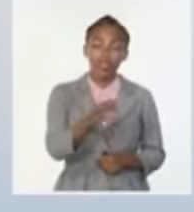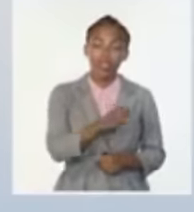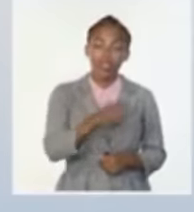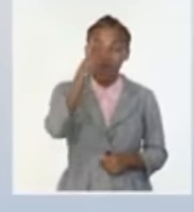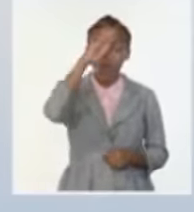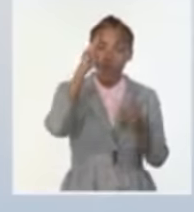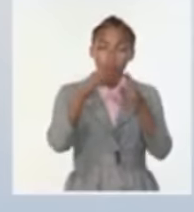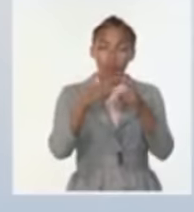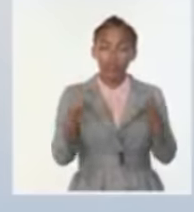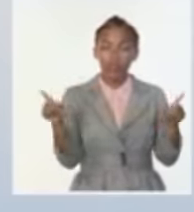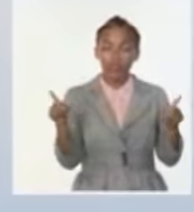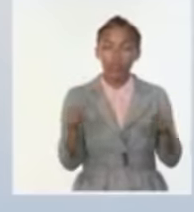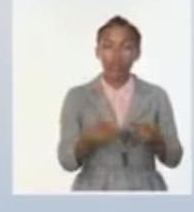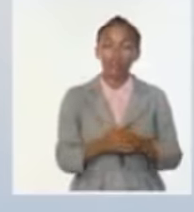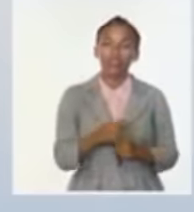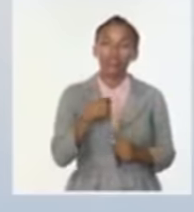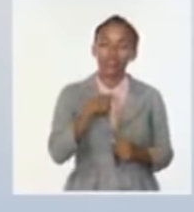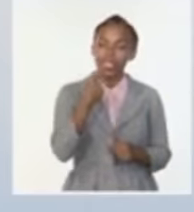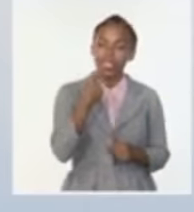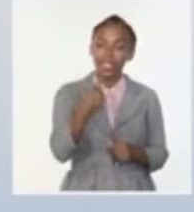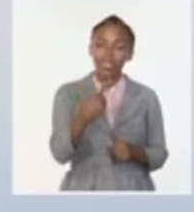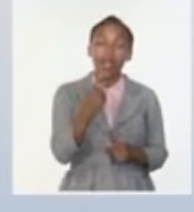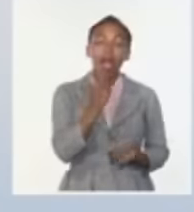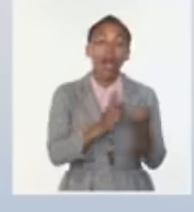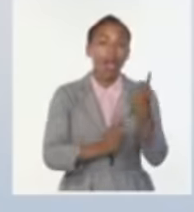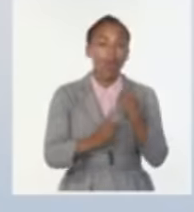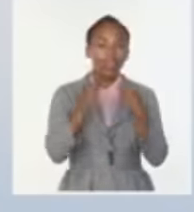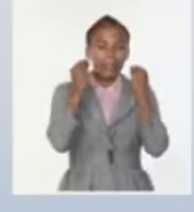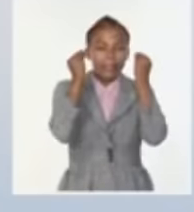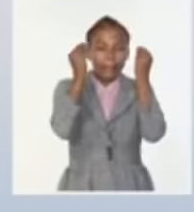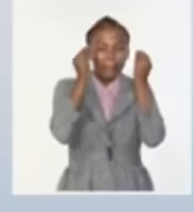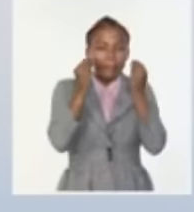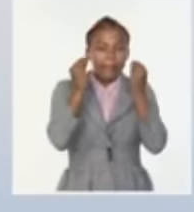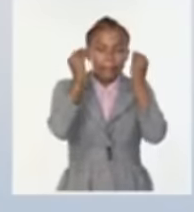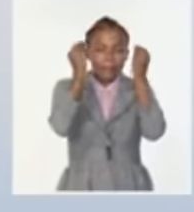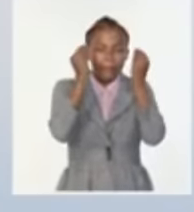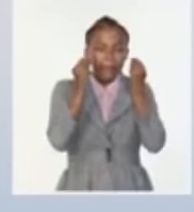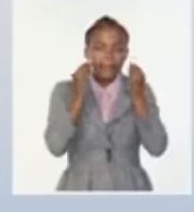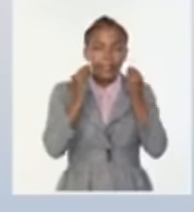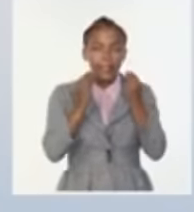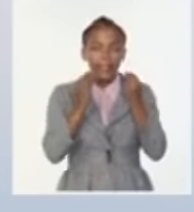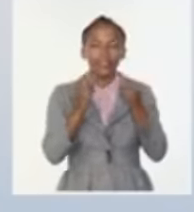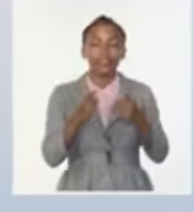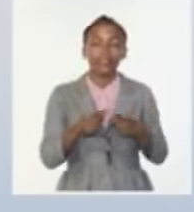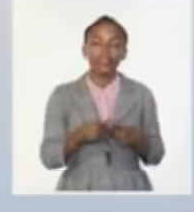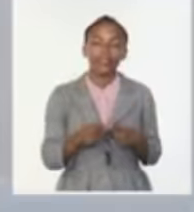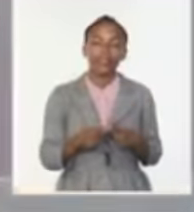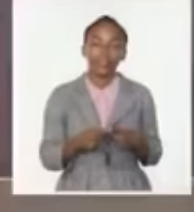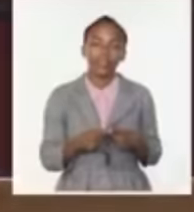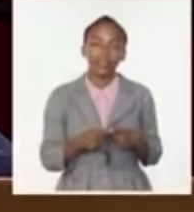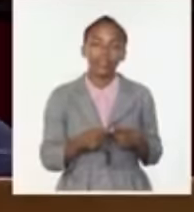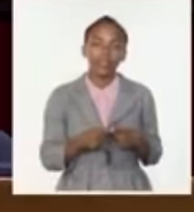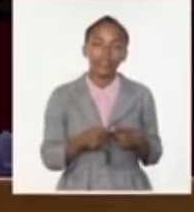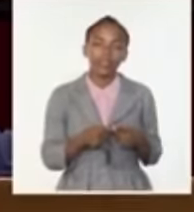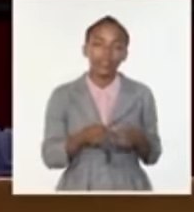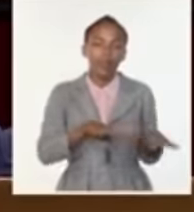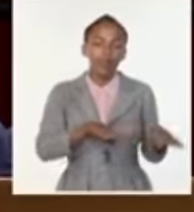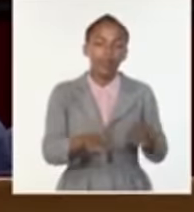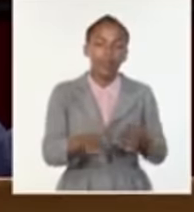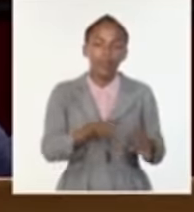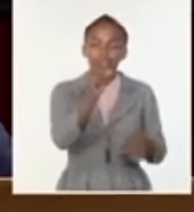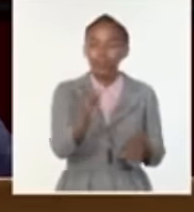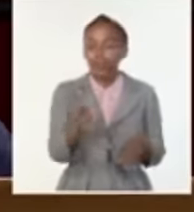expliqué, de que hay preocupaciones. Completamiento de la plantilla, equipamiento informático, preparación del